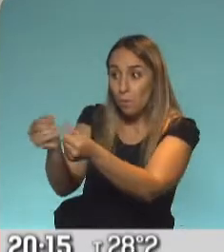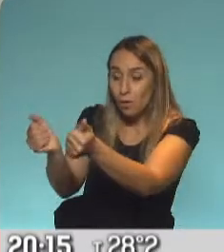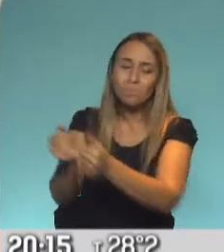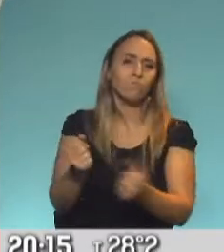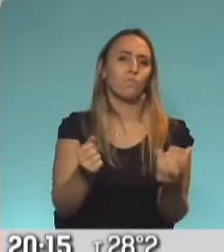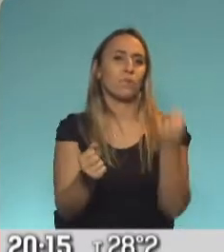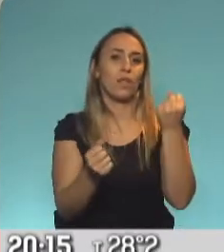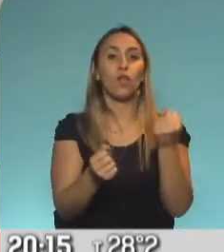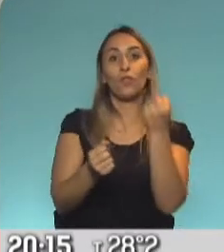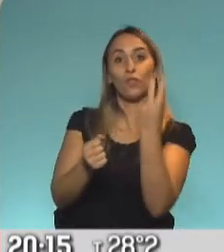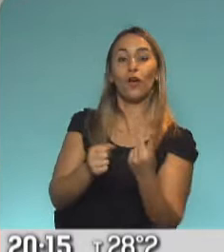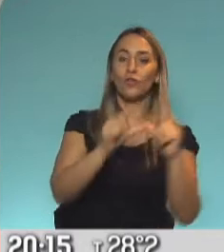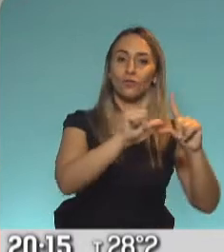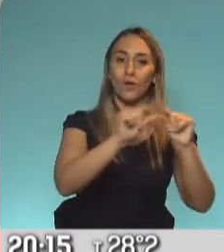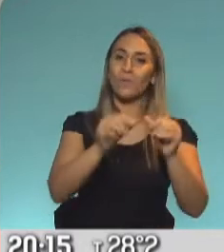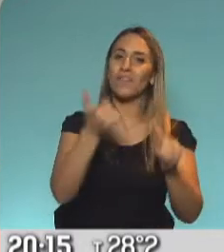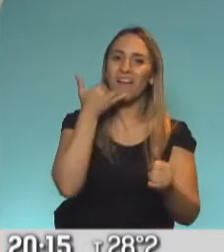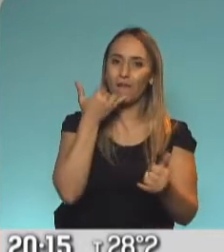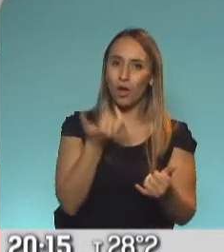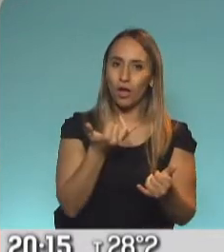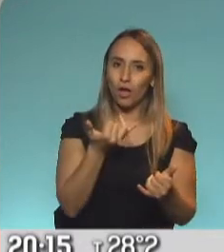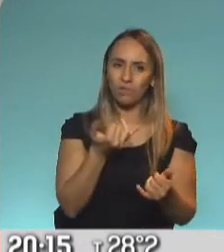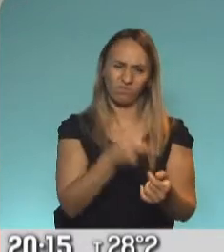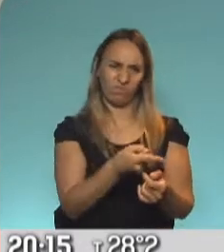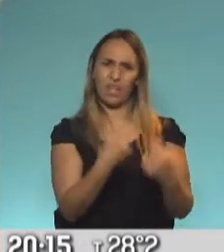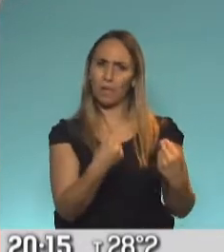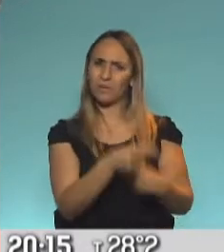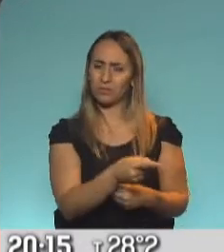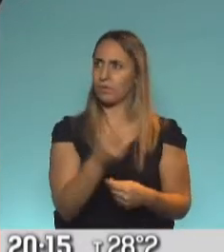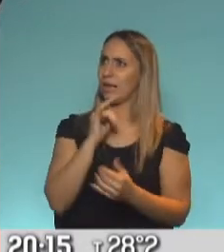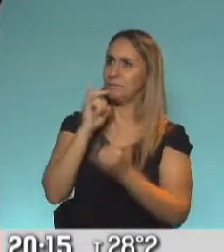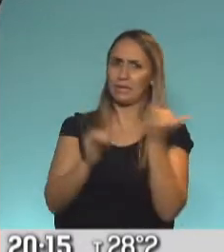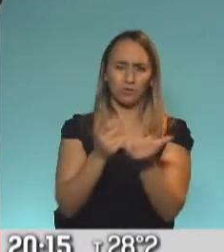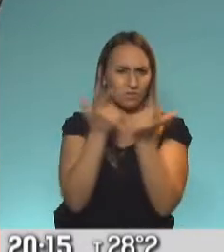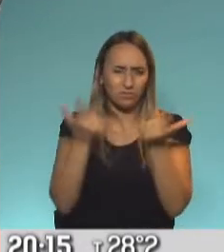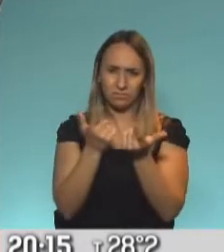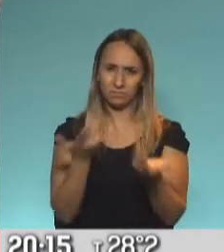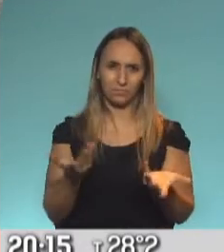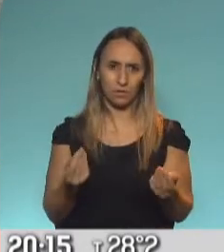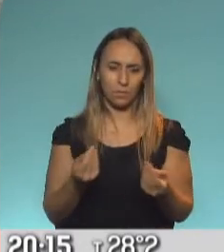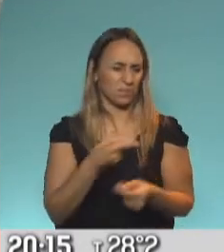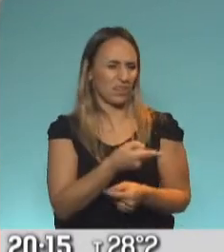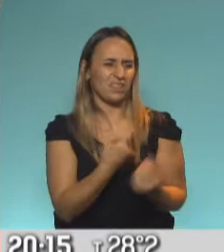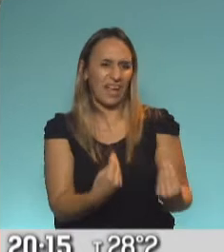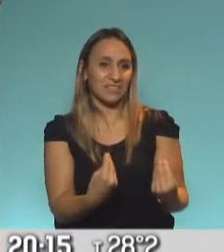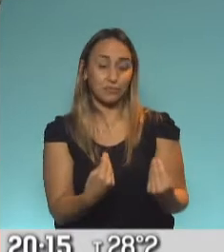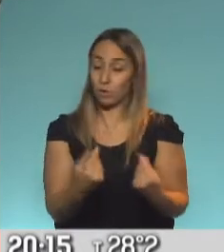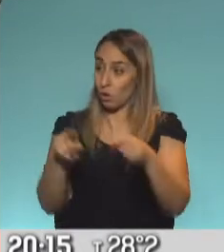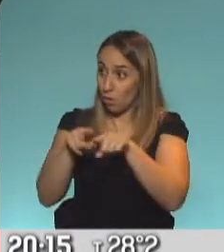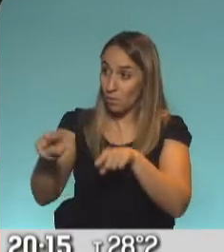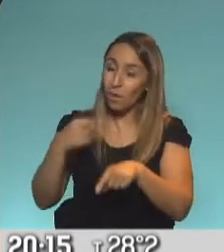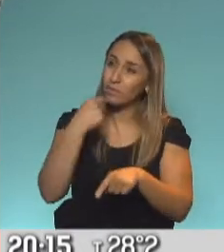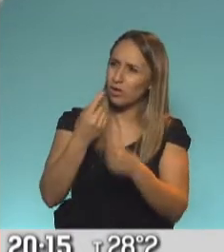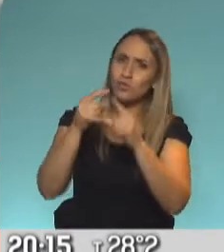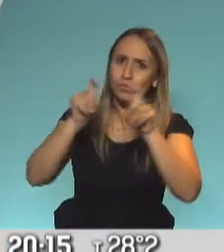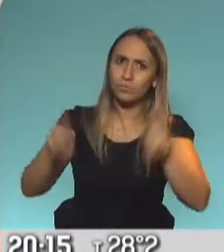de teléfono. Van a rastrear qué es lo que pasó con eso, porque no hay una explicación. ¿Pero qué es esa? Lo mismo que te estás preguntando vos, se lo están preguntando